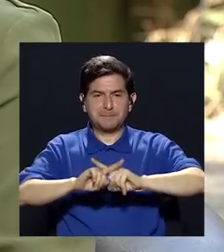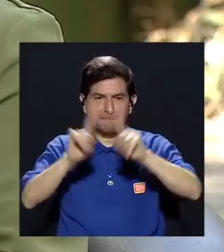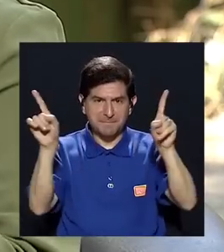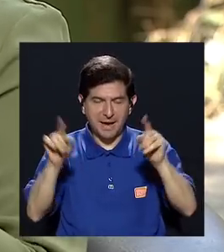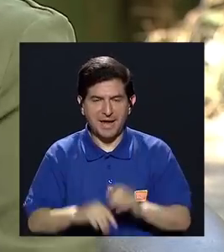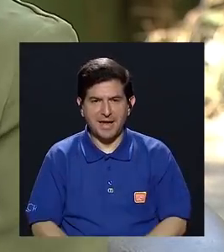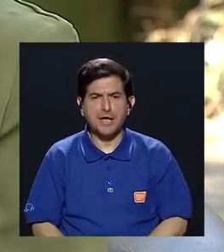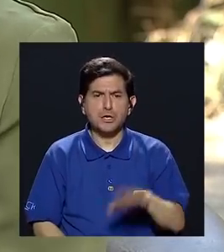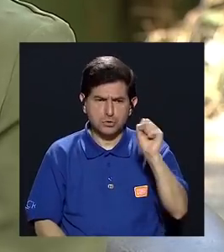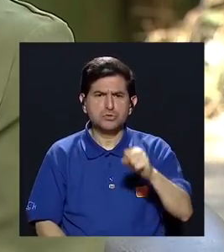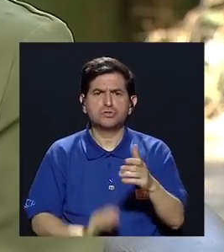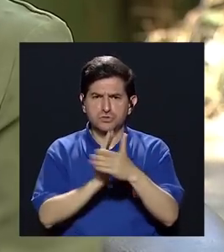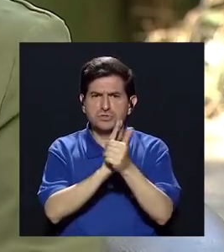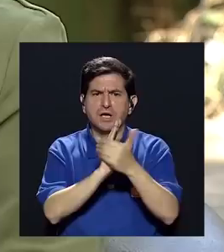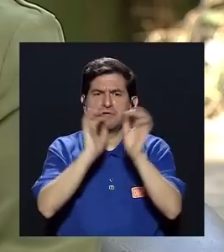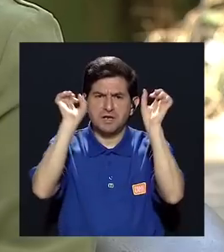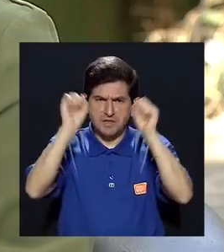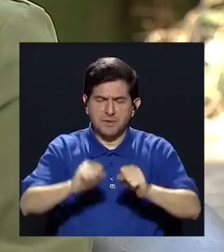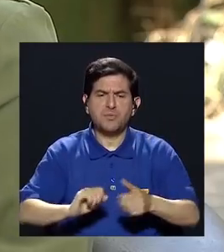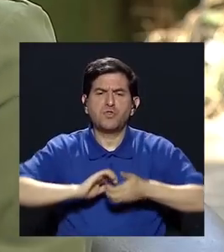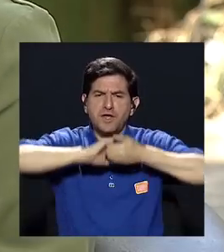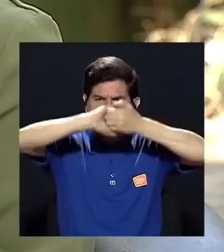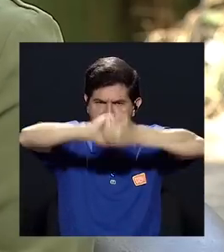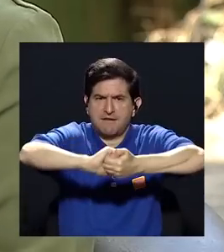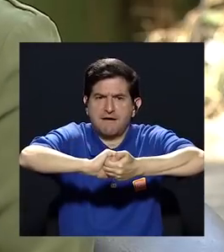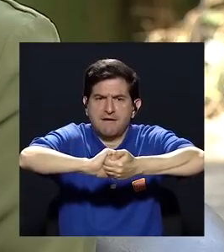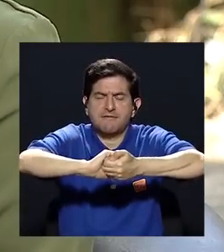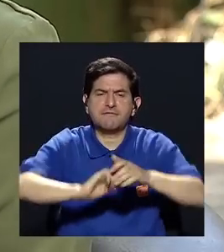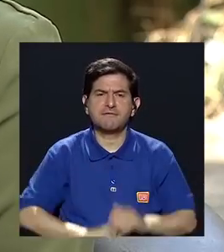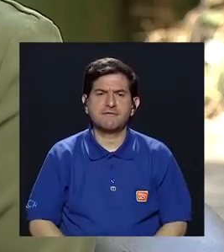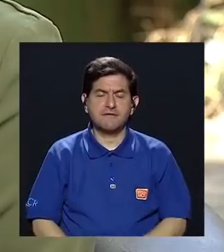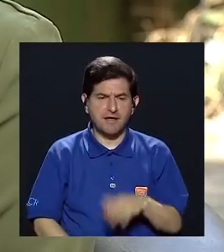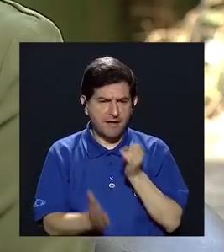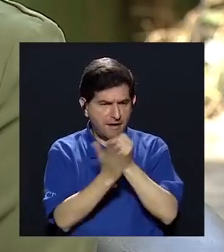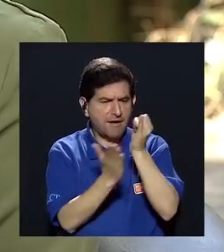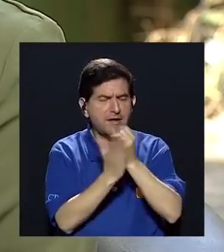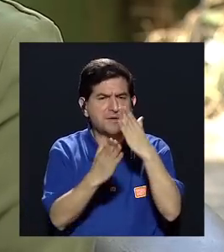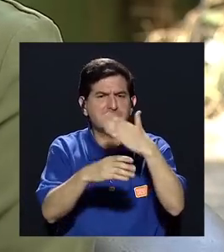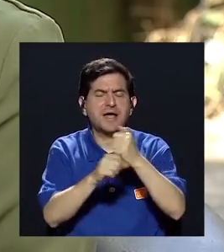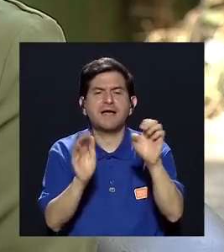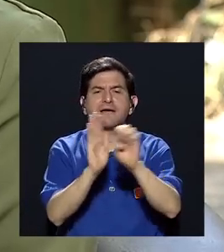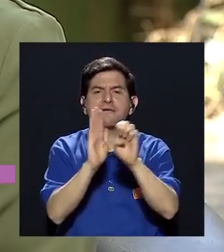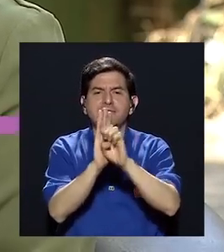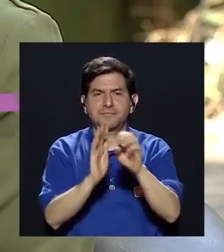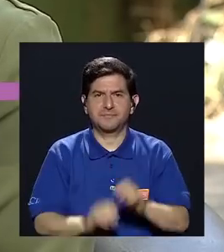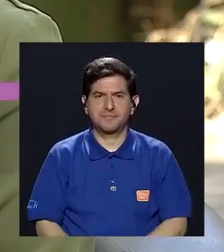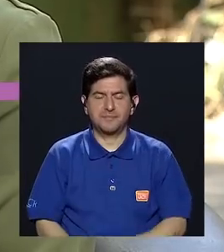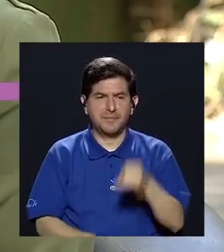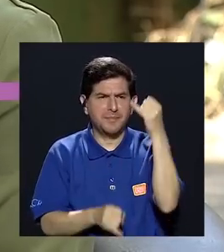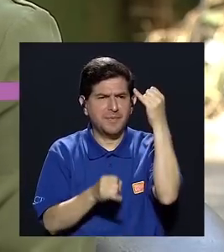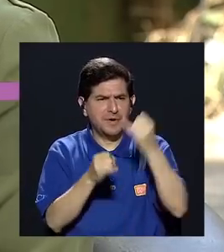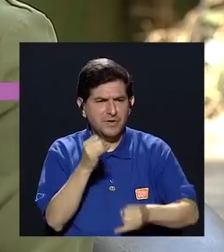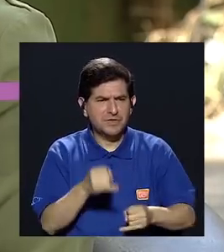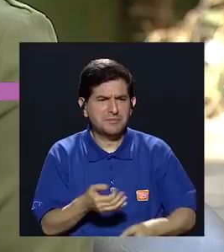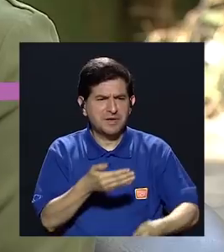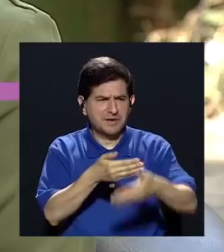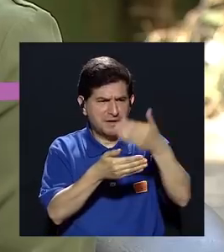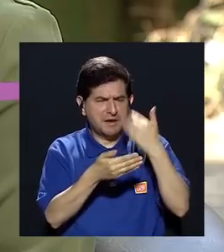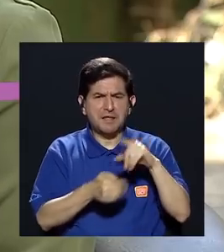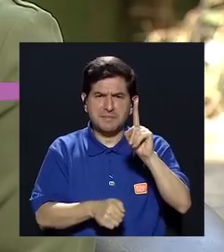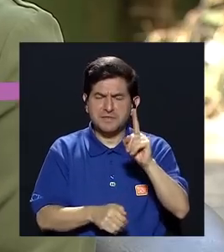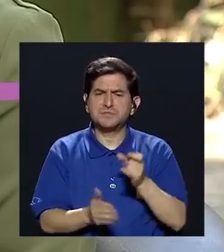pero que hay talento, que podríamos hacer alianzas y hacer investigaciones. Por ejemplo, terminamos una hace